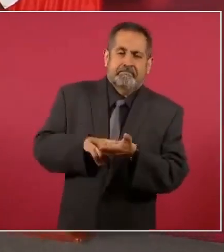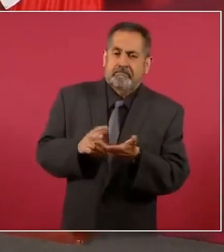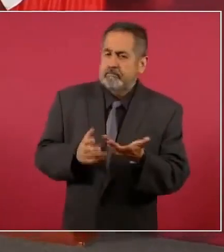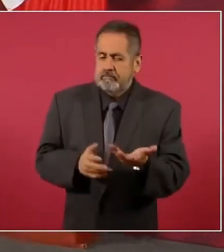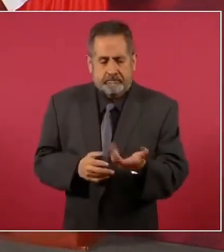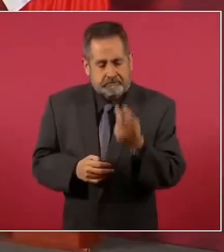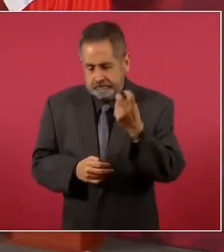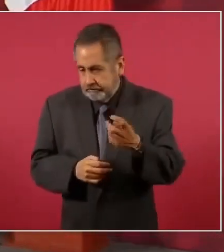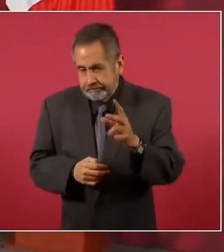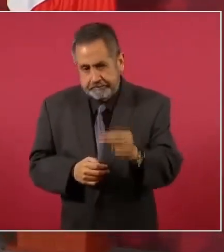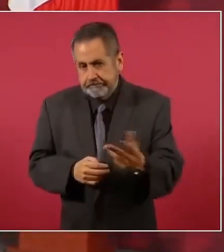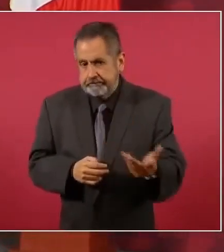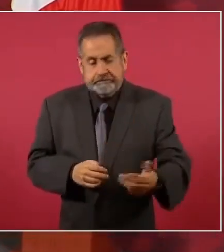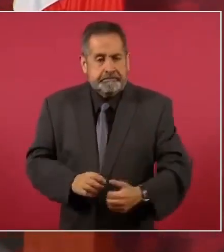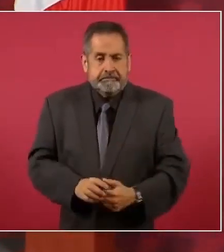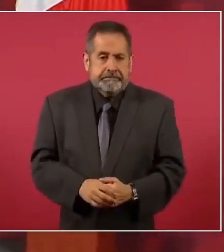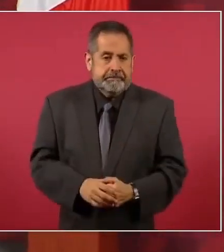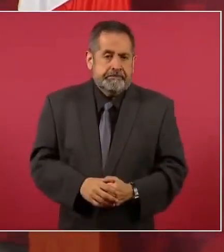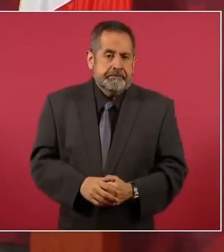Imagínense,